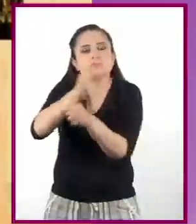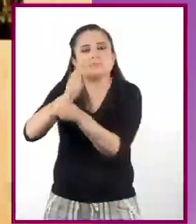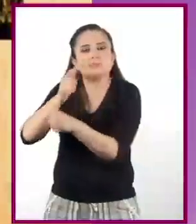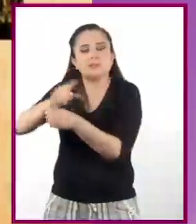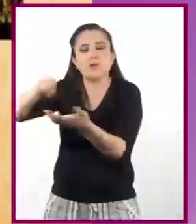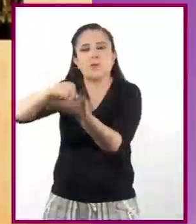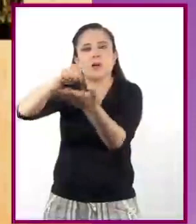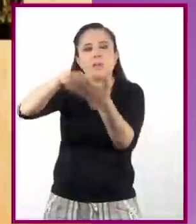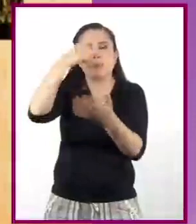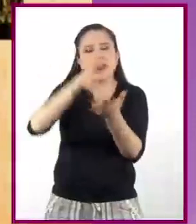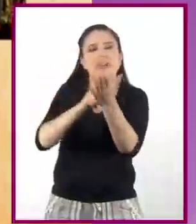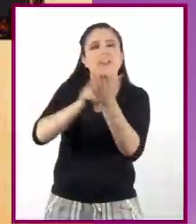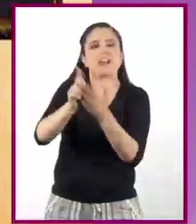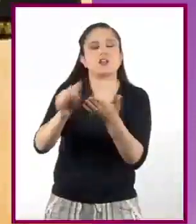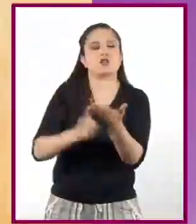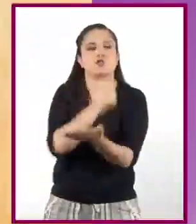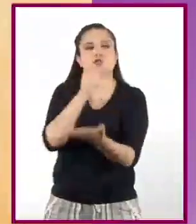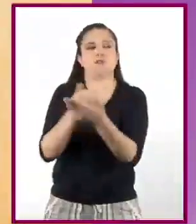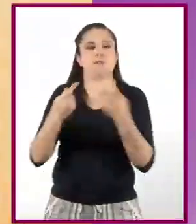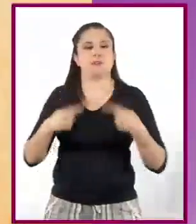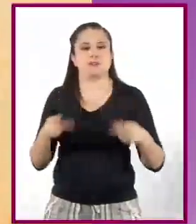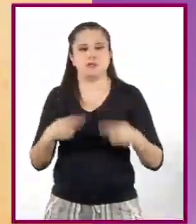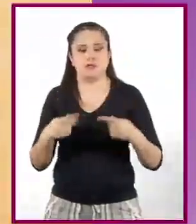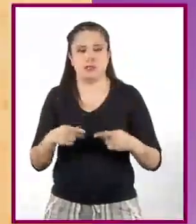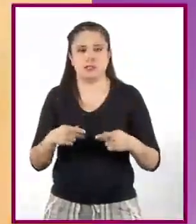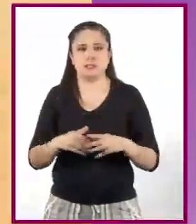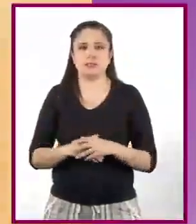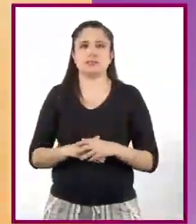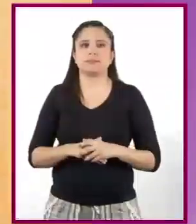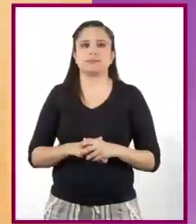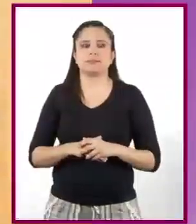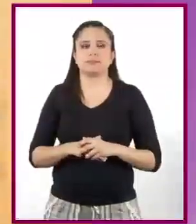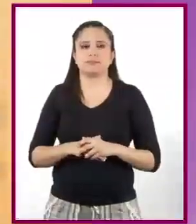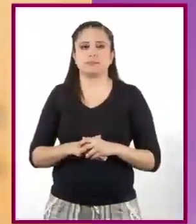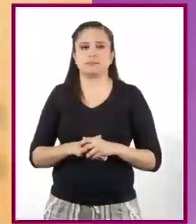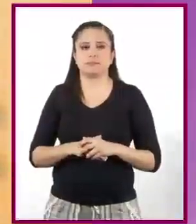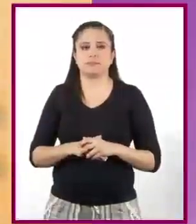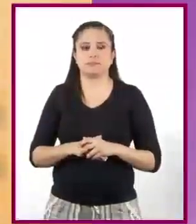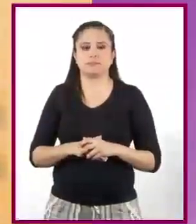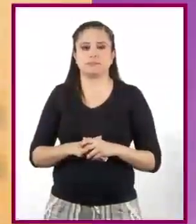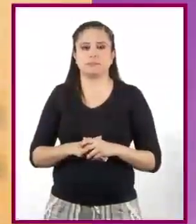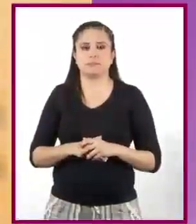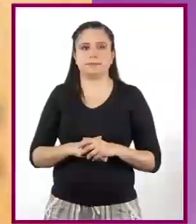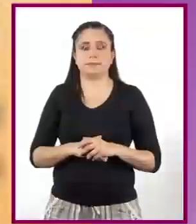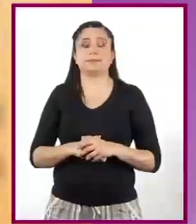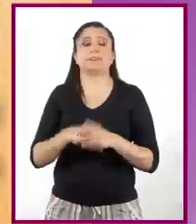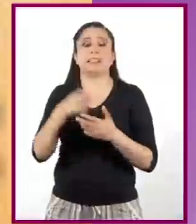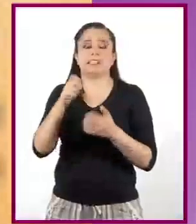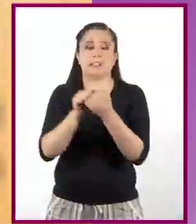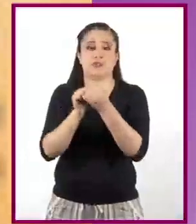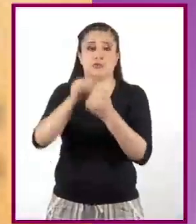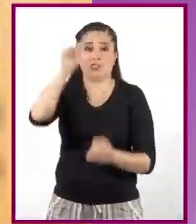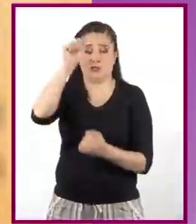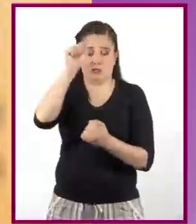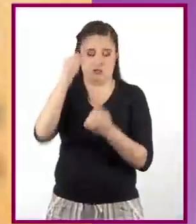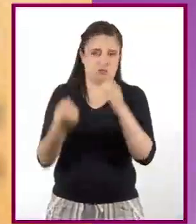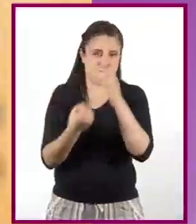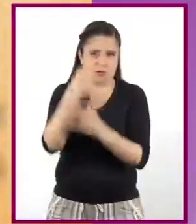desarrollar sus derechos ciudadanos. Con la promulgación de la Constitución